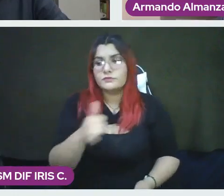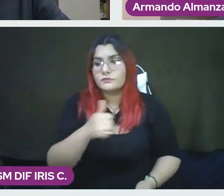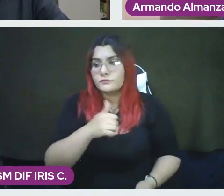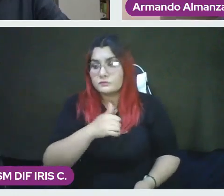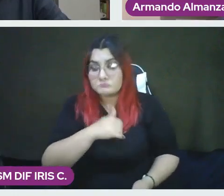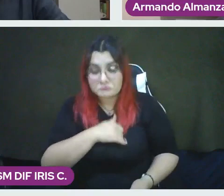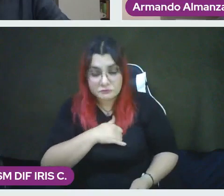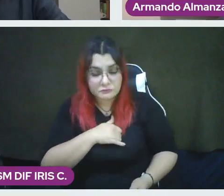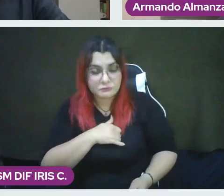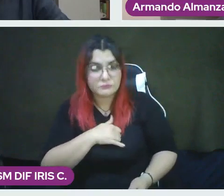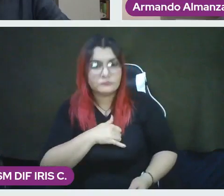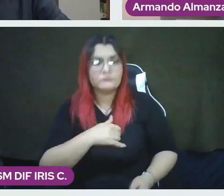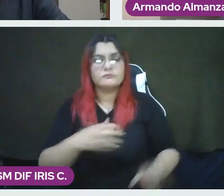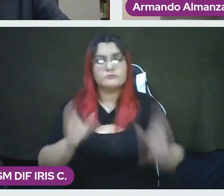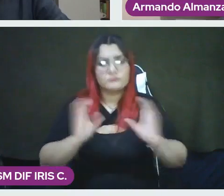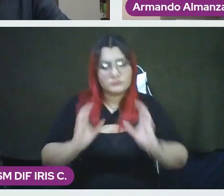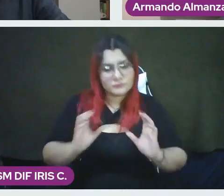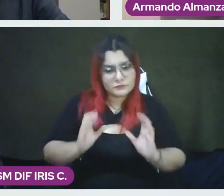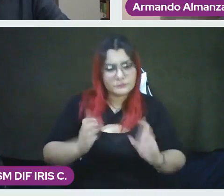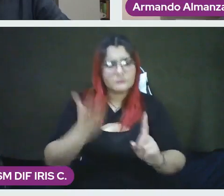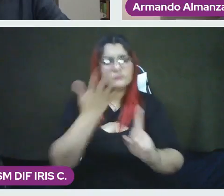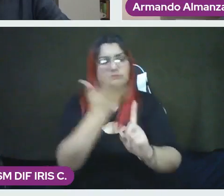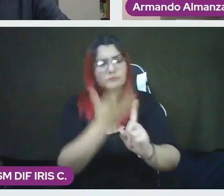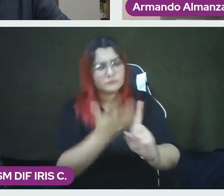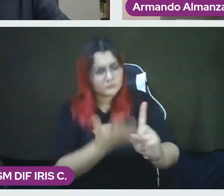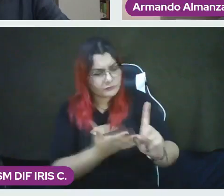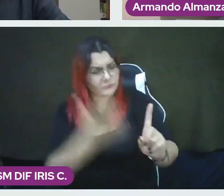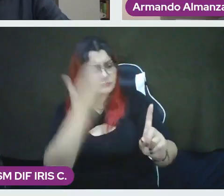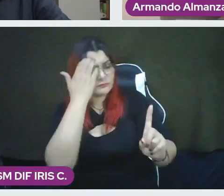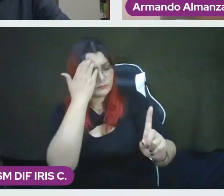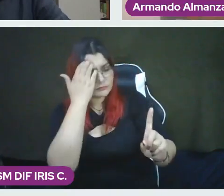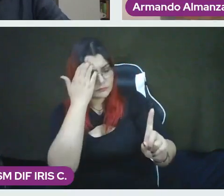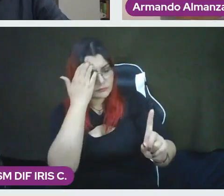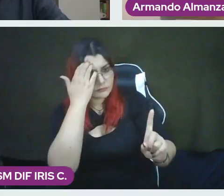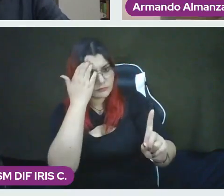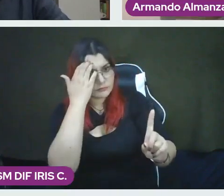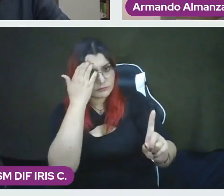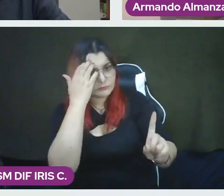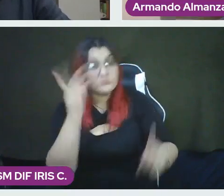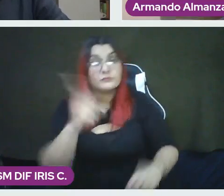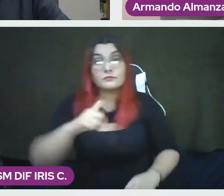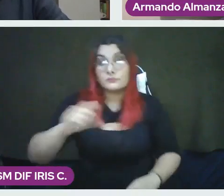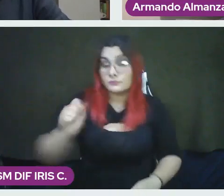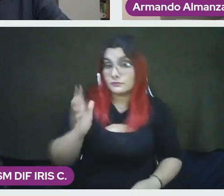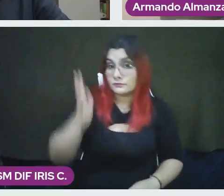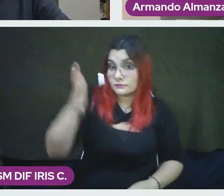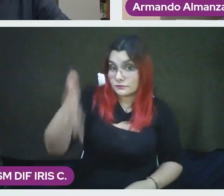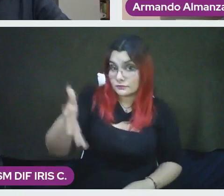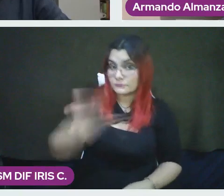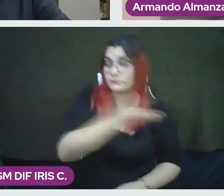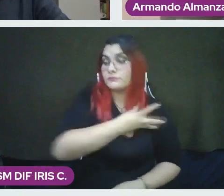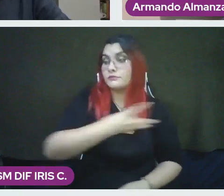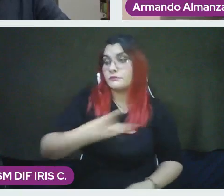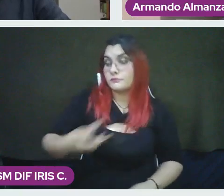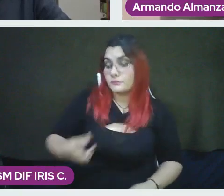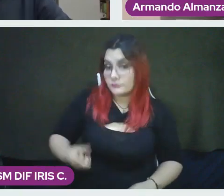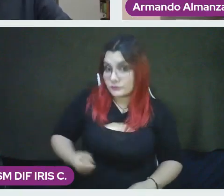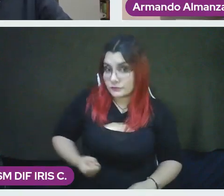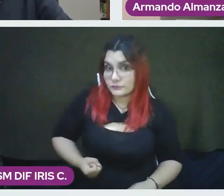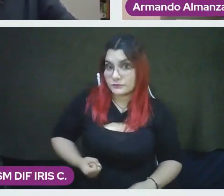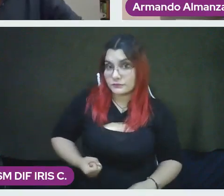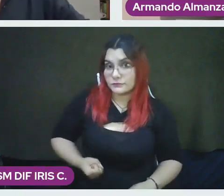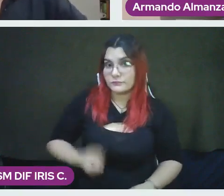salud mental a mi hijo. Nos preocupamos mucho por las cuestiones de la salud física,